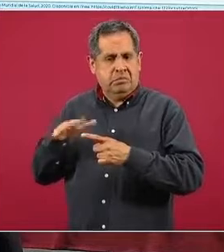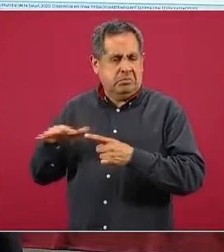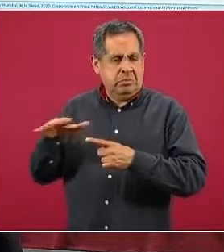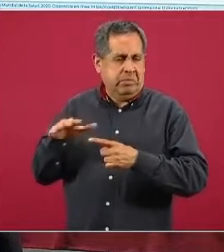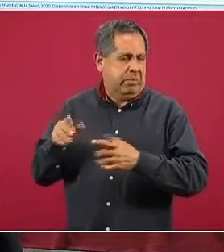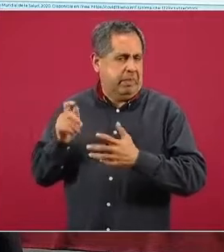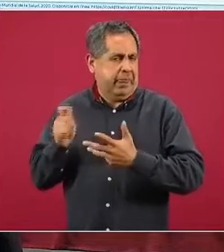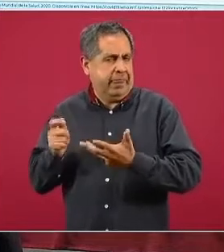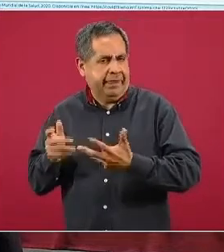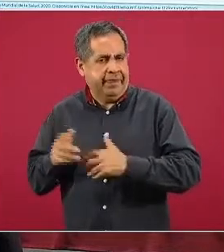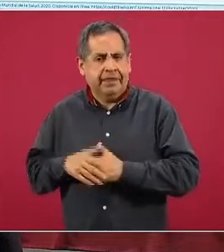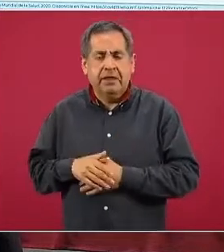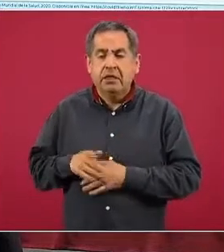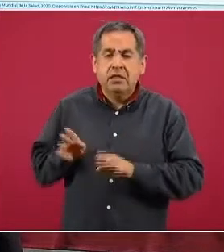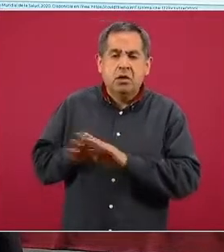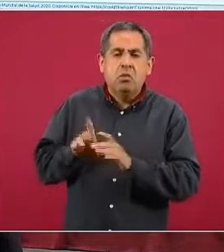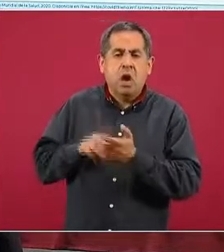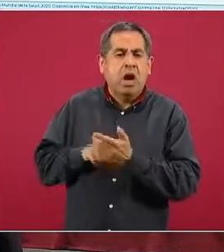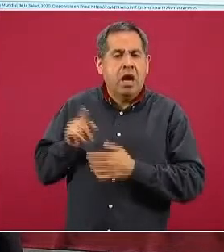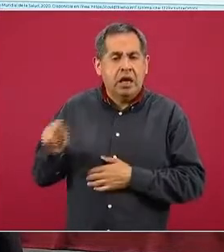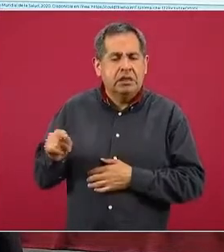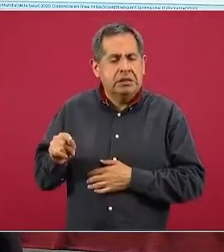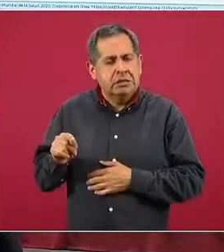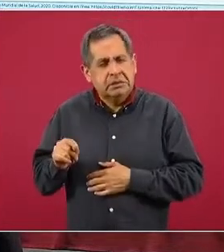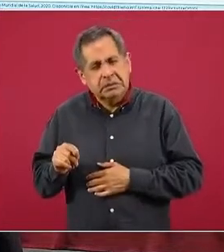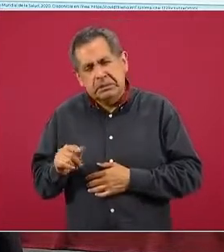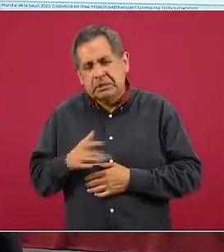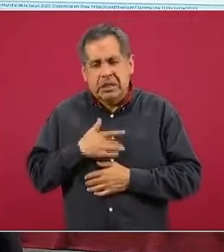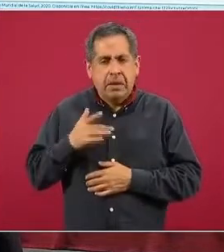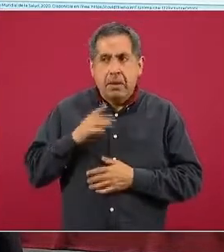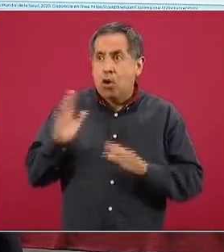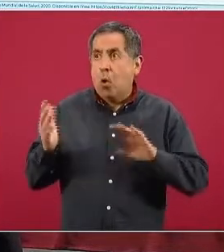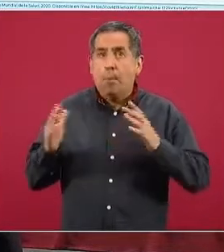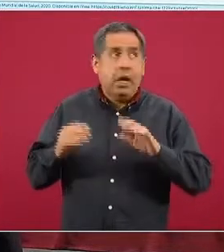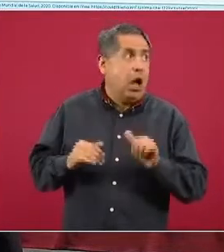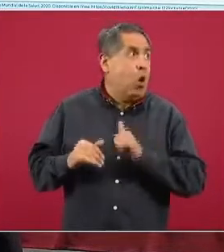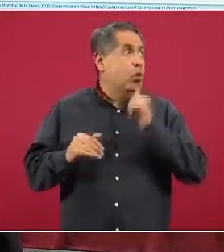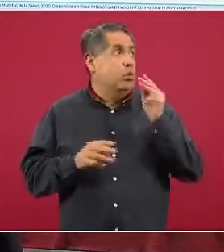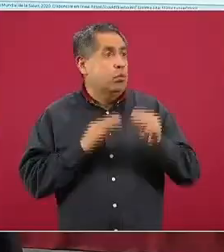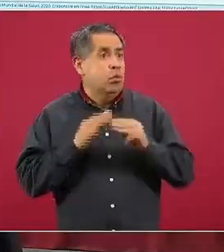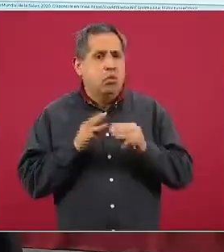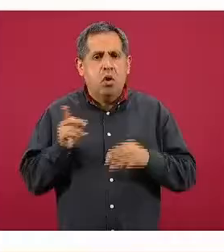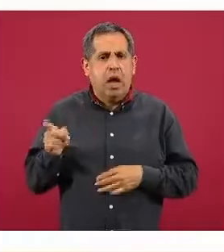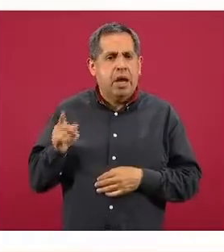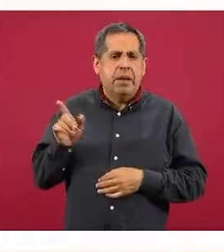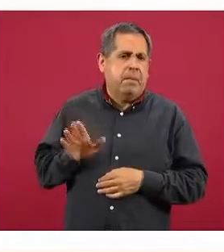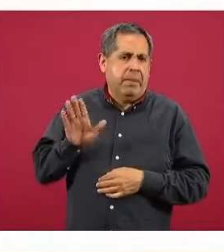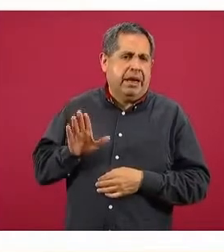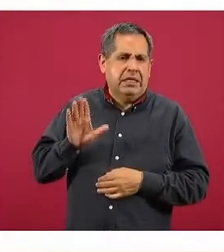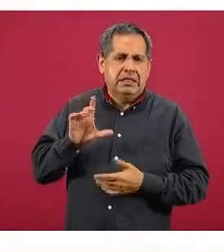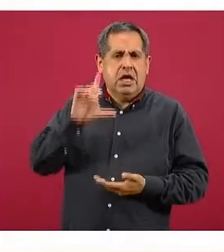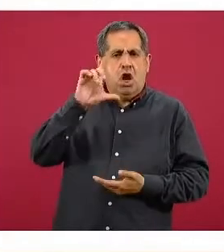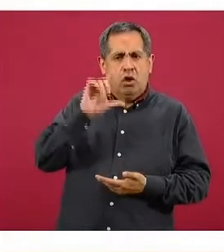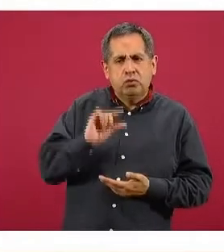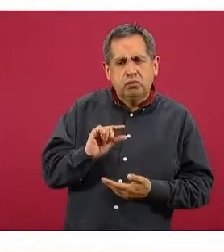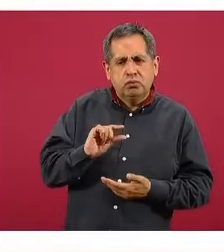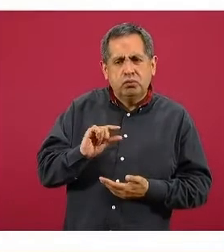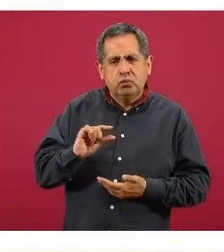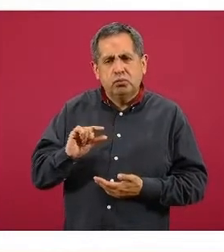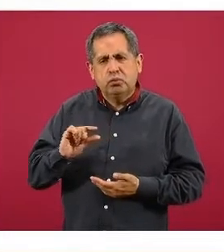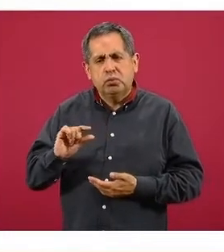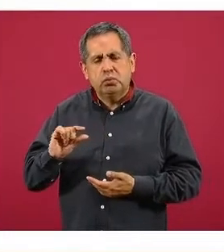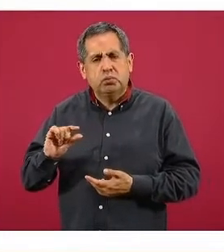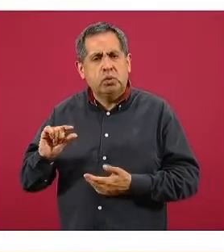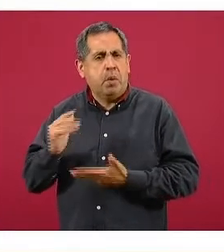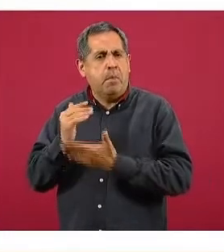región que se ha caracterizado por tener comparativamente con otras regiones del mundo, una menor intensidad de casos registrados, es